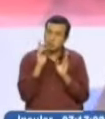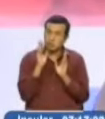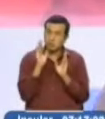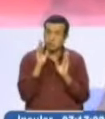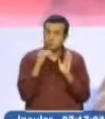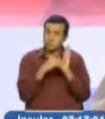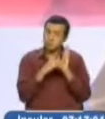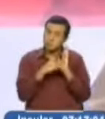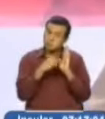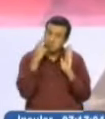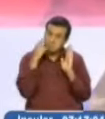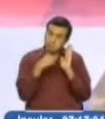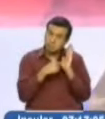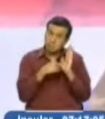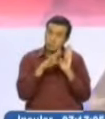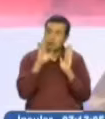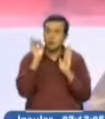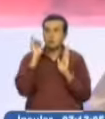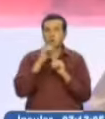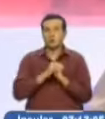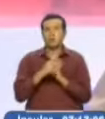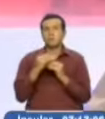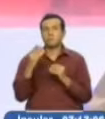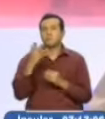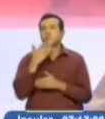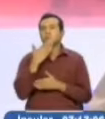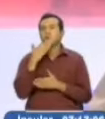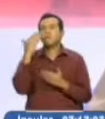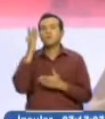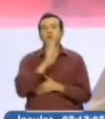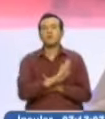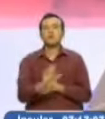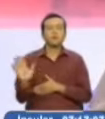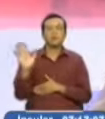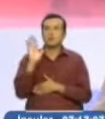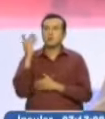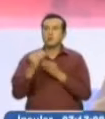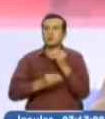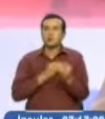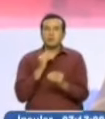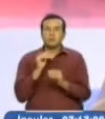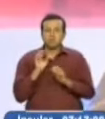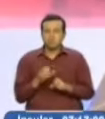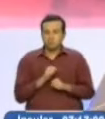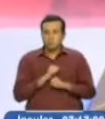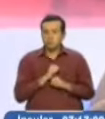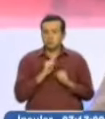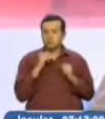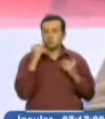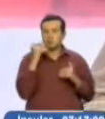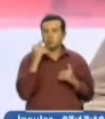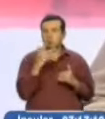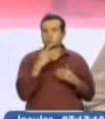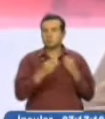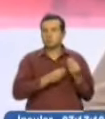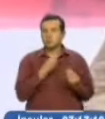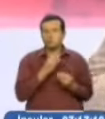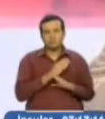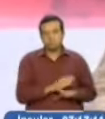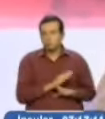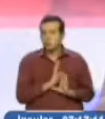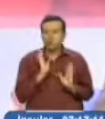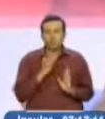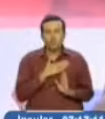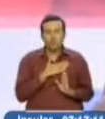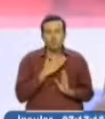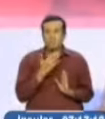tenerlo en cuenta. Yo no soy muy optimista porque creo que la mayor parte de los actores políticos no van a moverse de su posición política y más bien la van a radicalizar